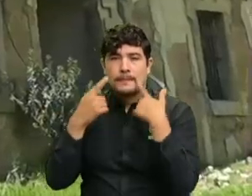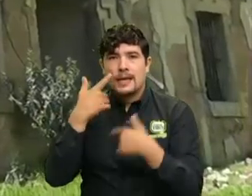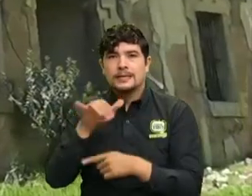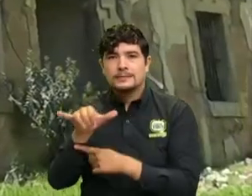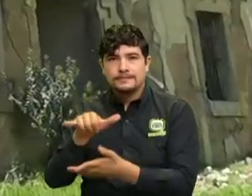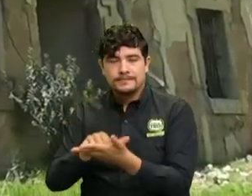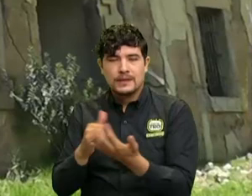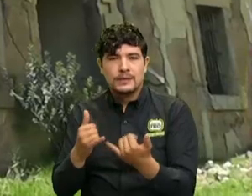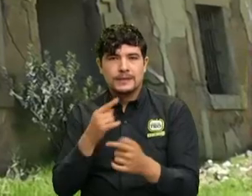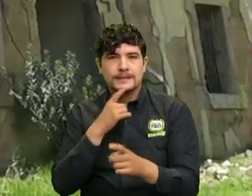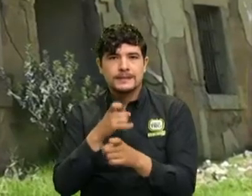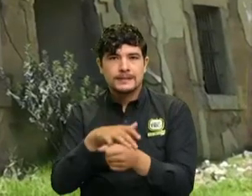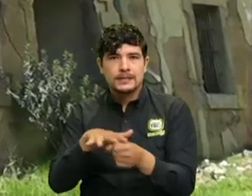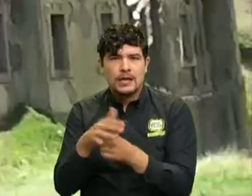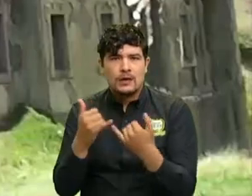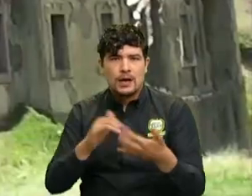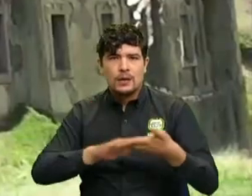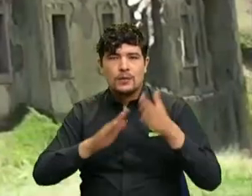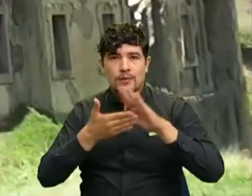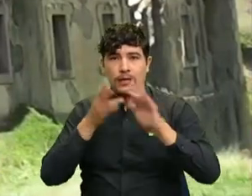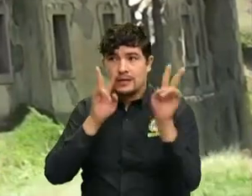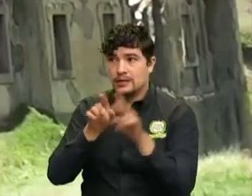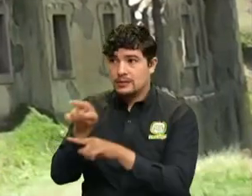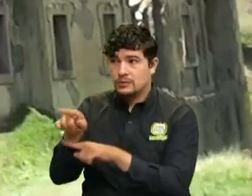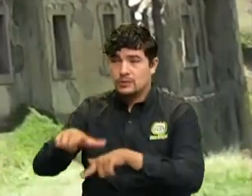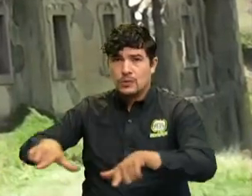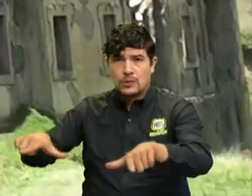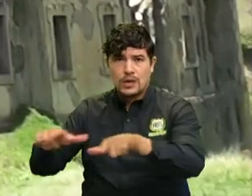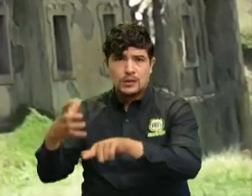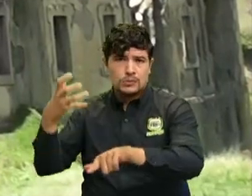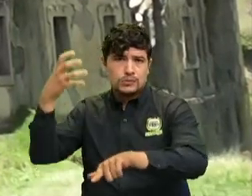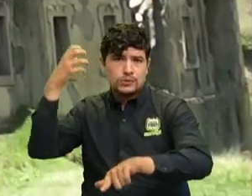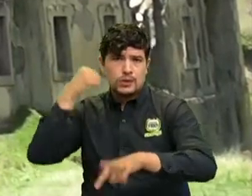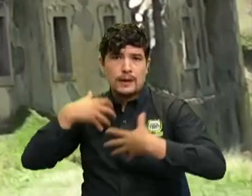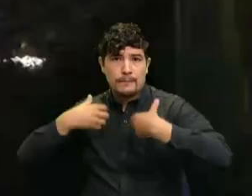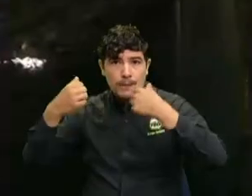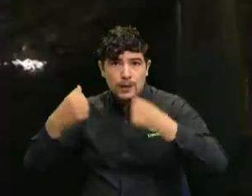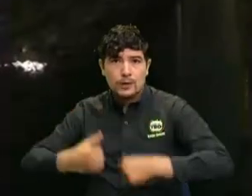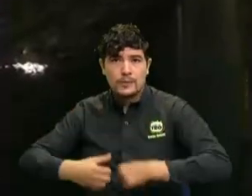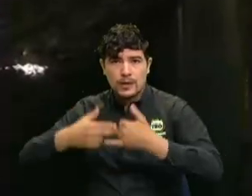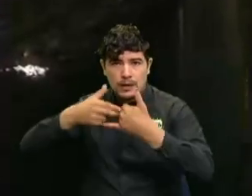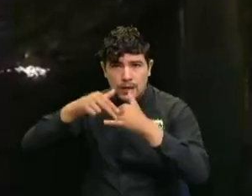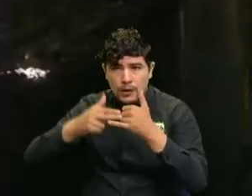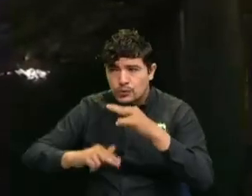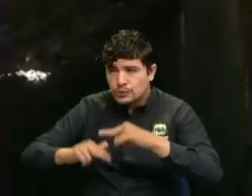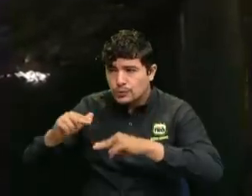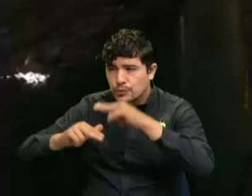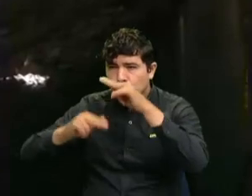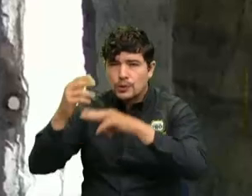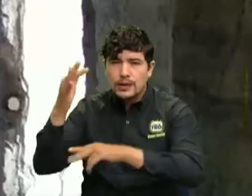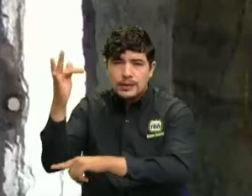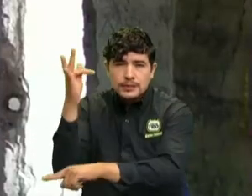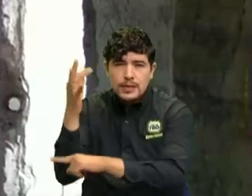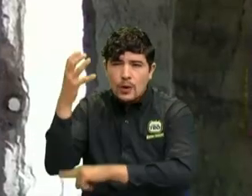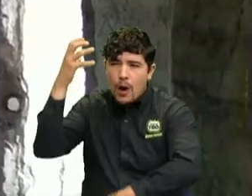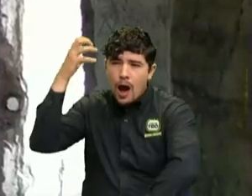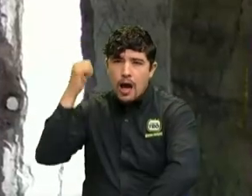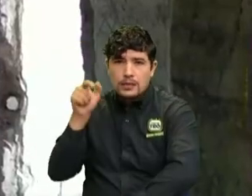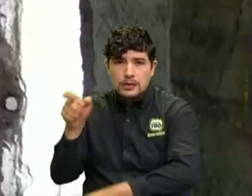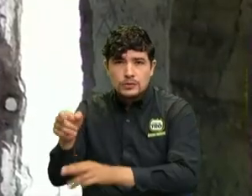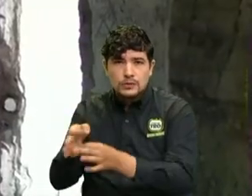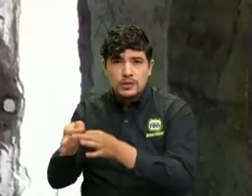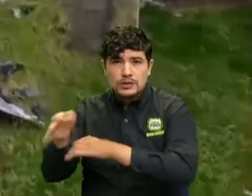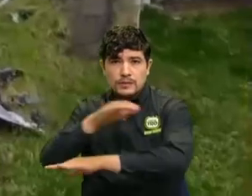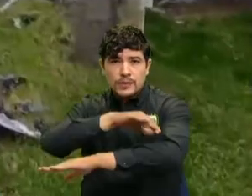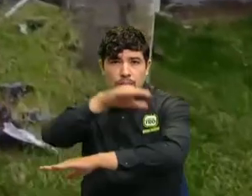era considerada por los habitantes del sector como una joya de la arquitectura testigo de la pasada grandeza del corregimiento de ser